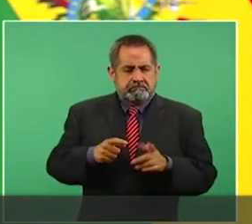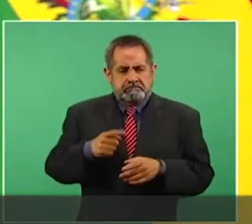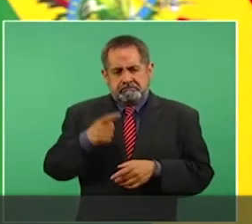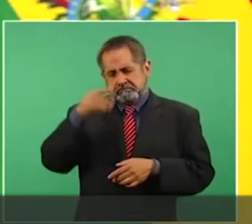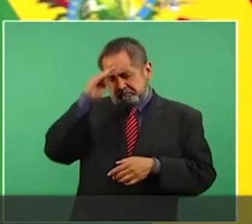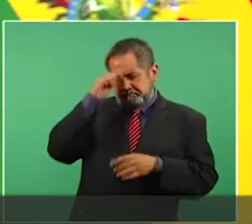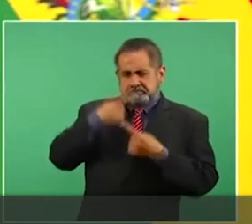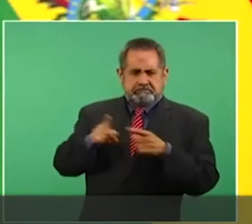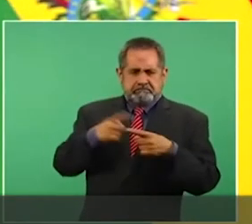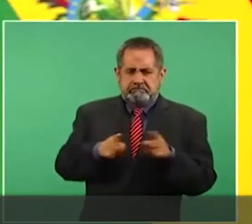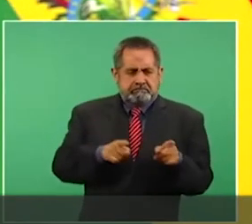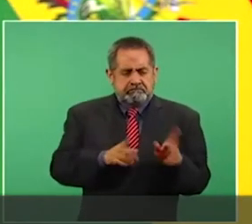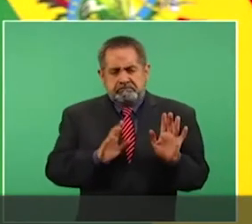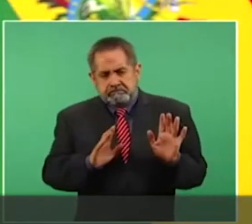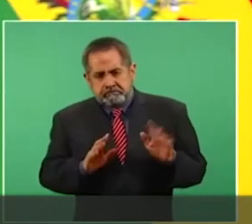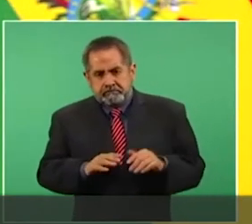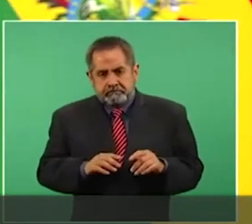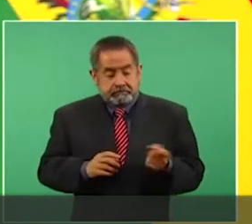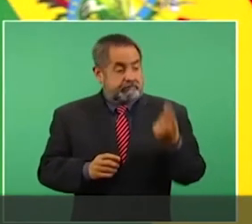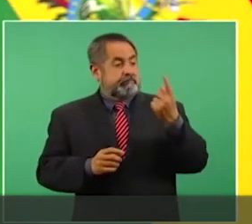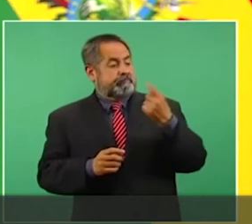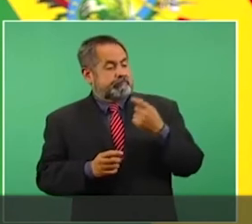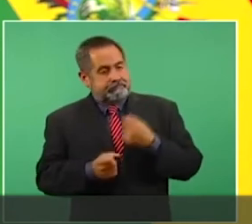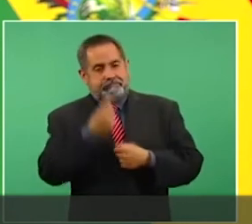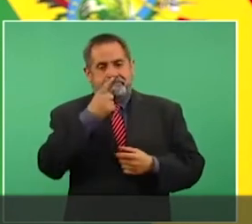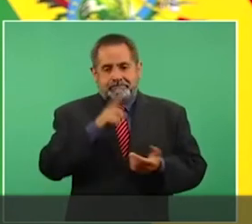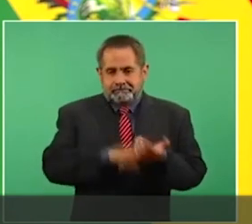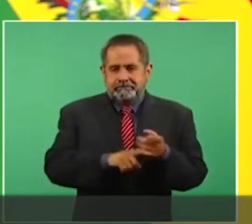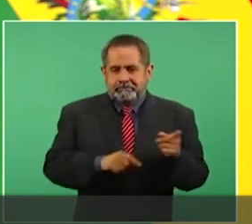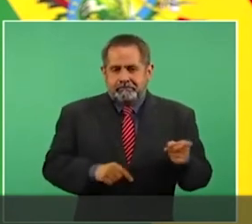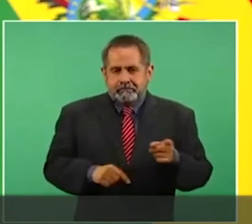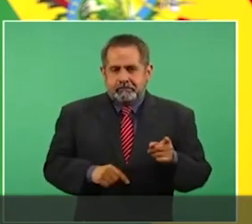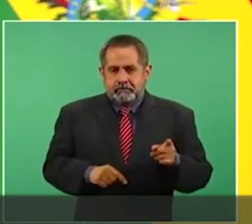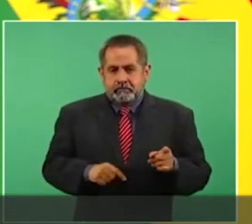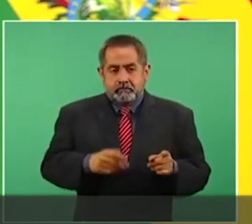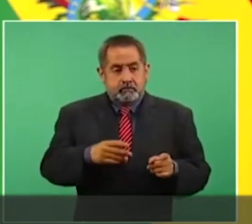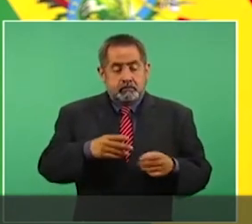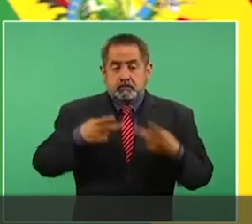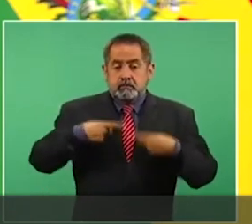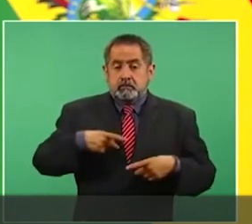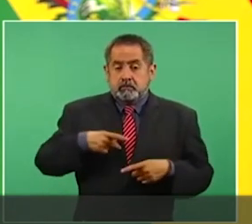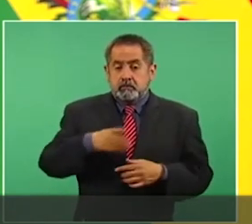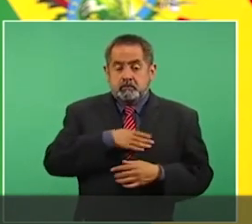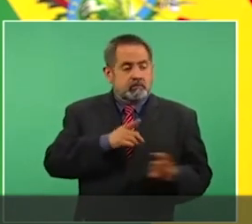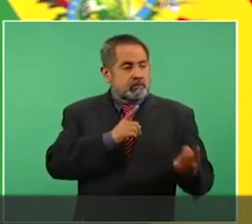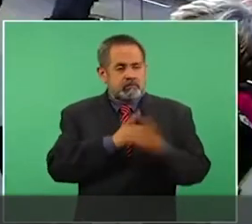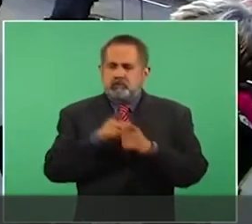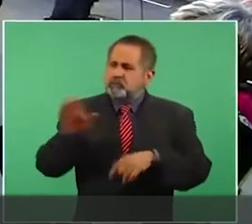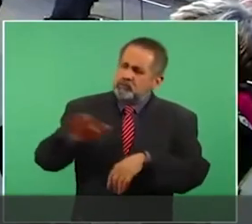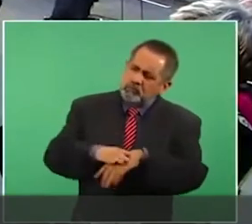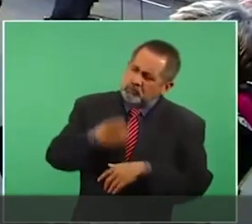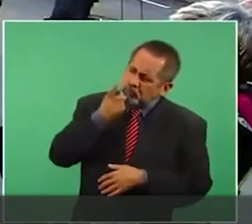del pensamiento. De repente un buen periodista me dice,